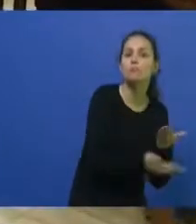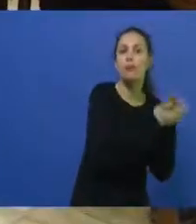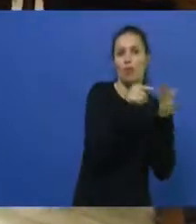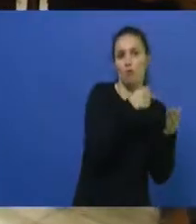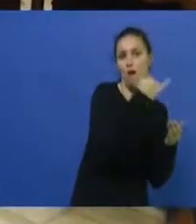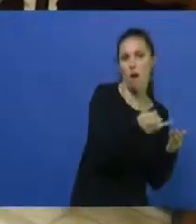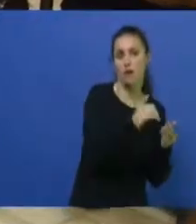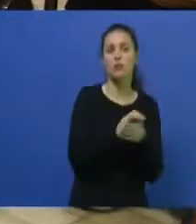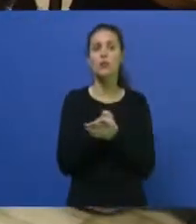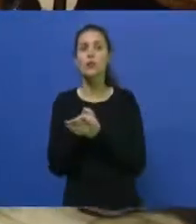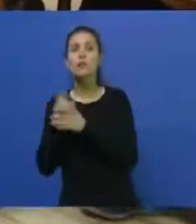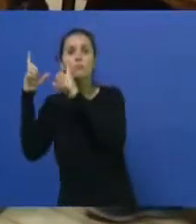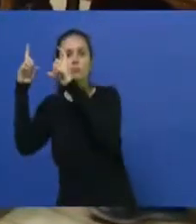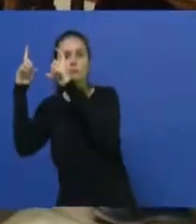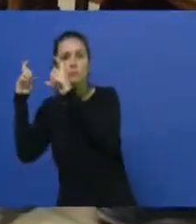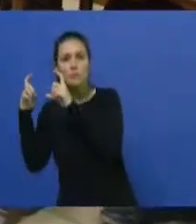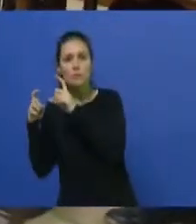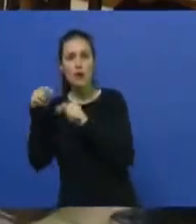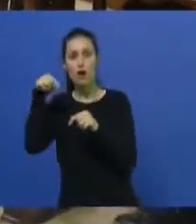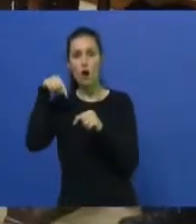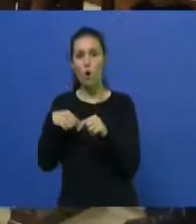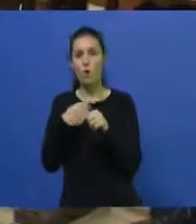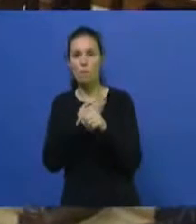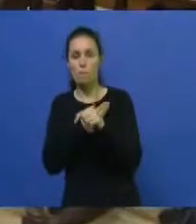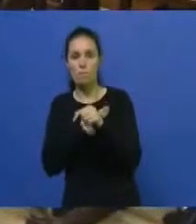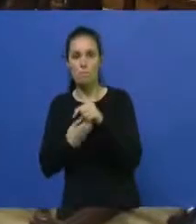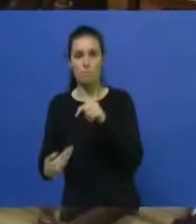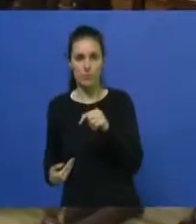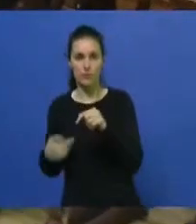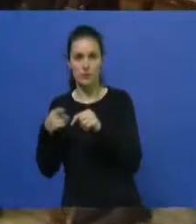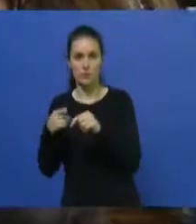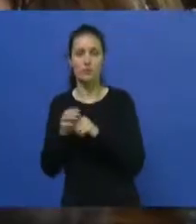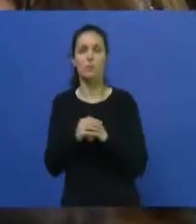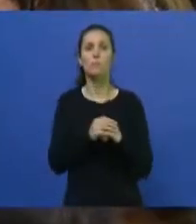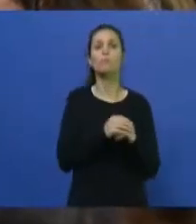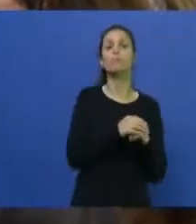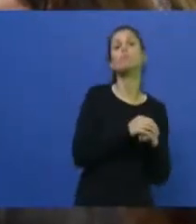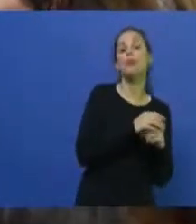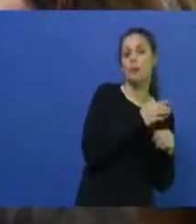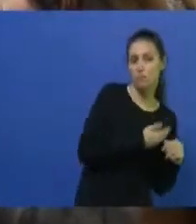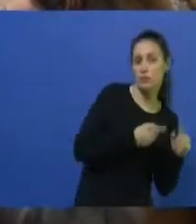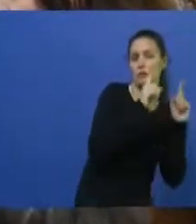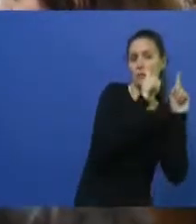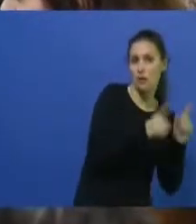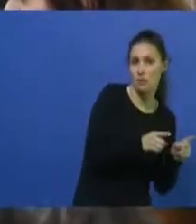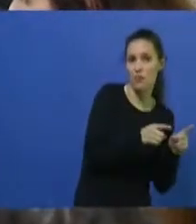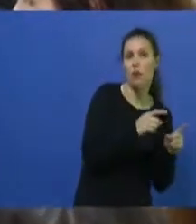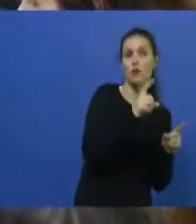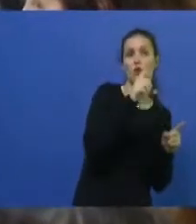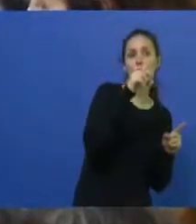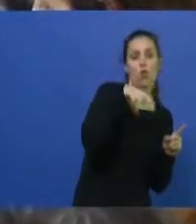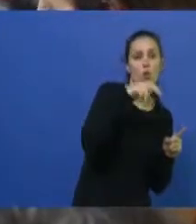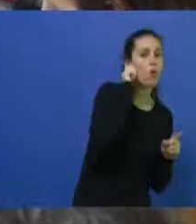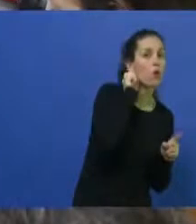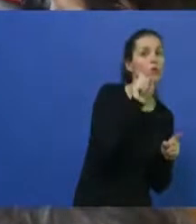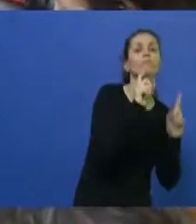las imágenes de arriba de quién es hoy el presidente. Sí, el presidente lo tenían allá, allá arriba, también trataba Pablo Longo, el gerente general.